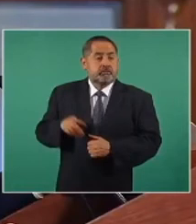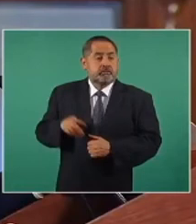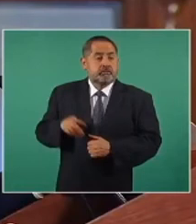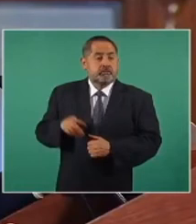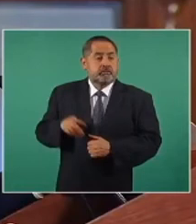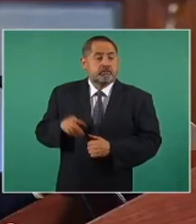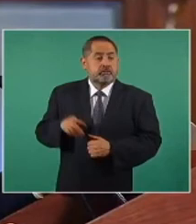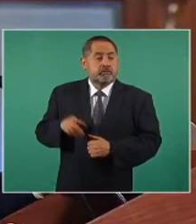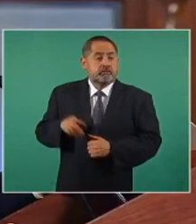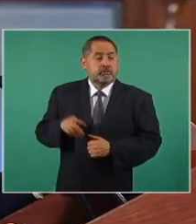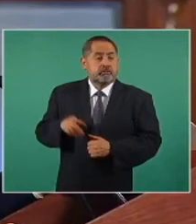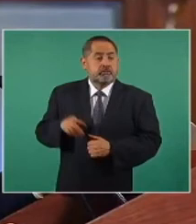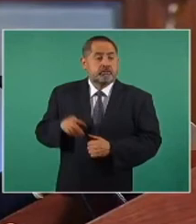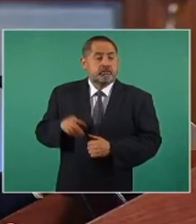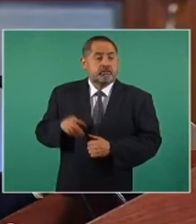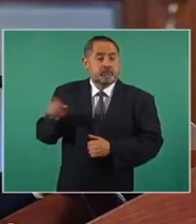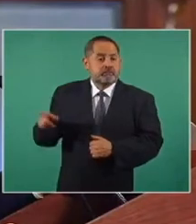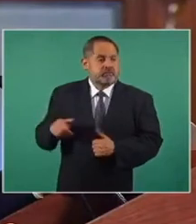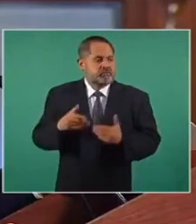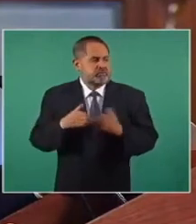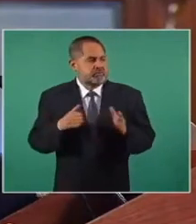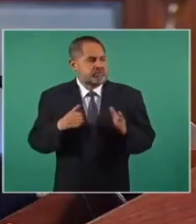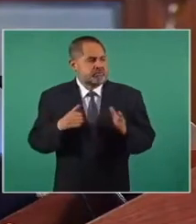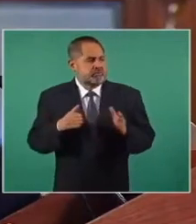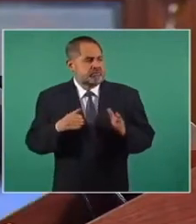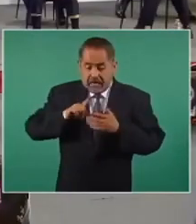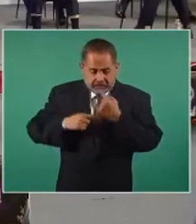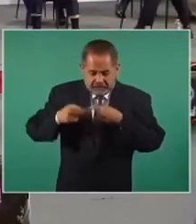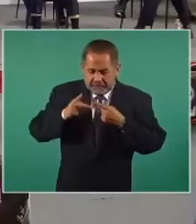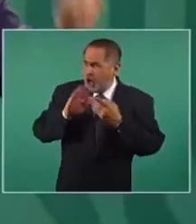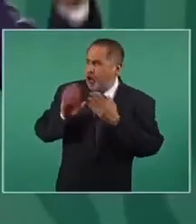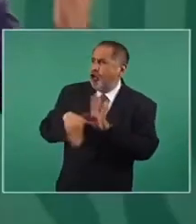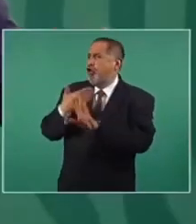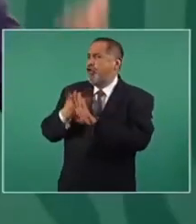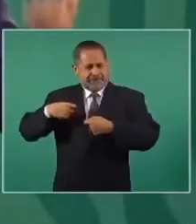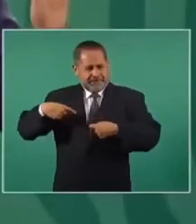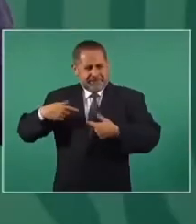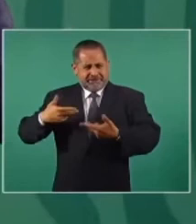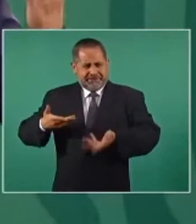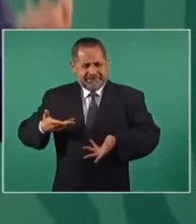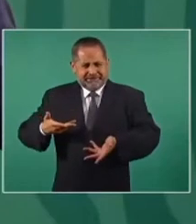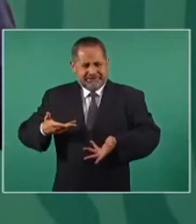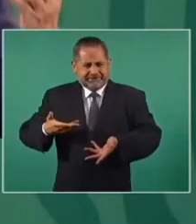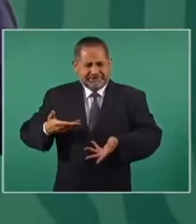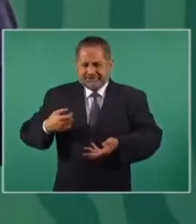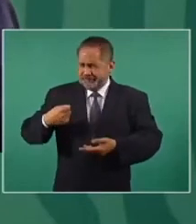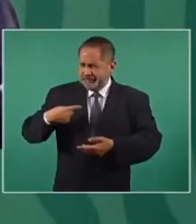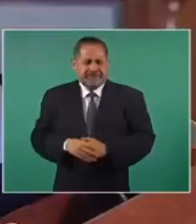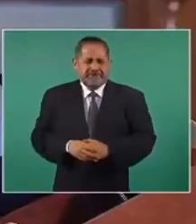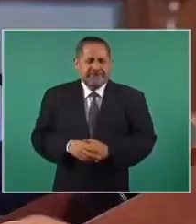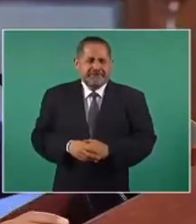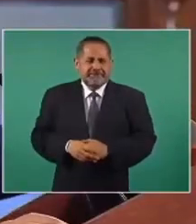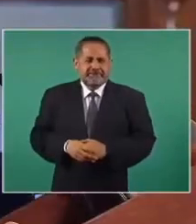vamos a seguir escuchando para tomar estos golpes de estado o sea ahora la responsabilidad del golpe fue de salvador allende